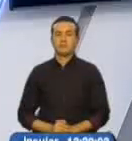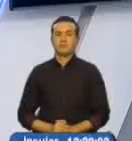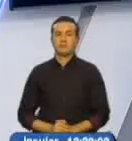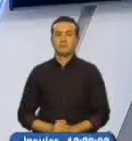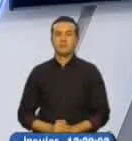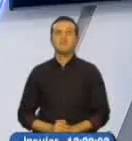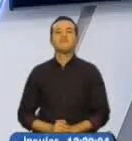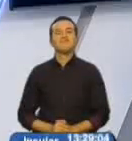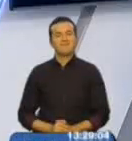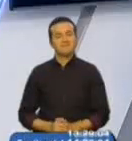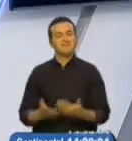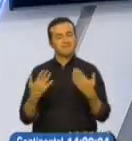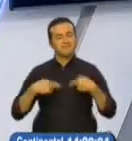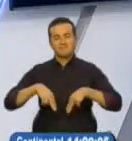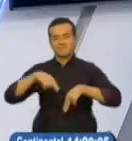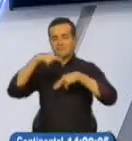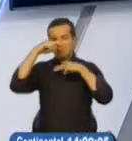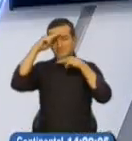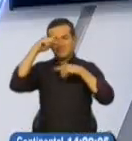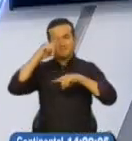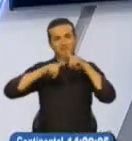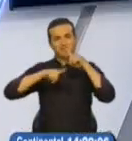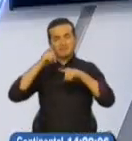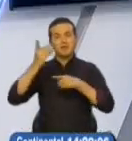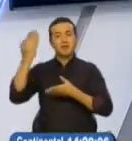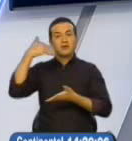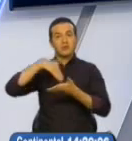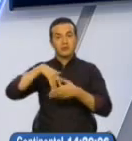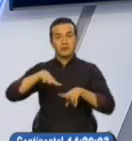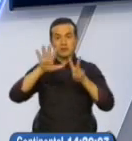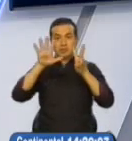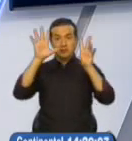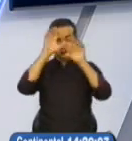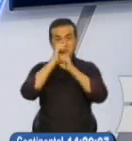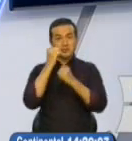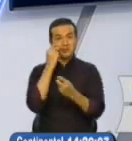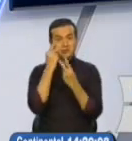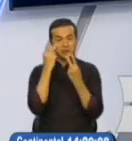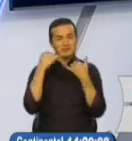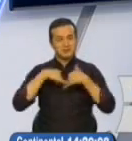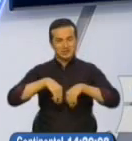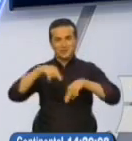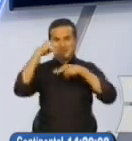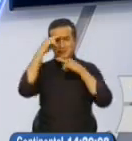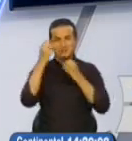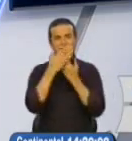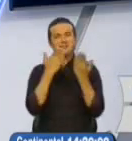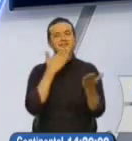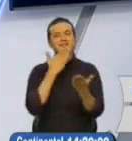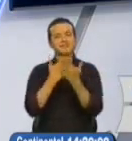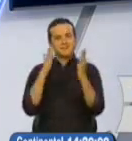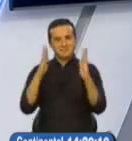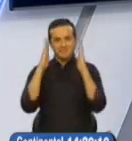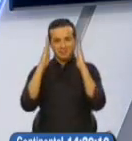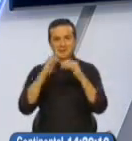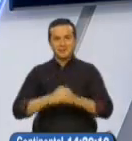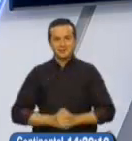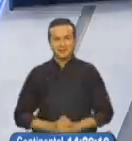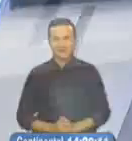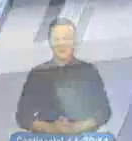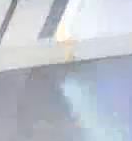Bien, amigos televidentes, eso es todo por el momento. Nos reencontramos a las 7 de la noche con más información. Gracias por su atención.